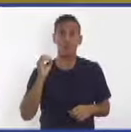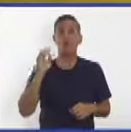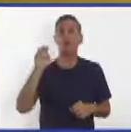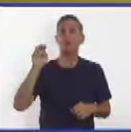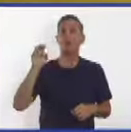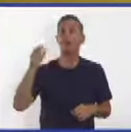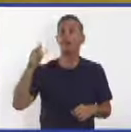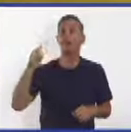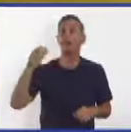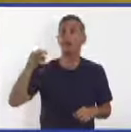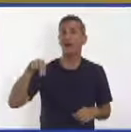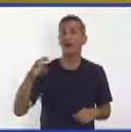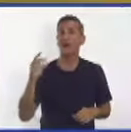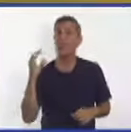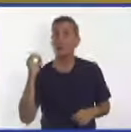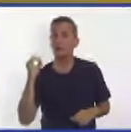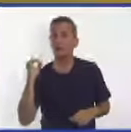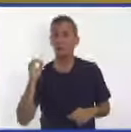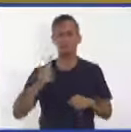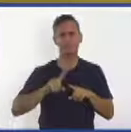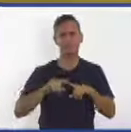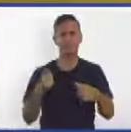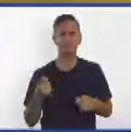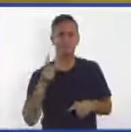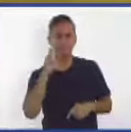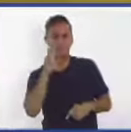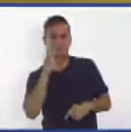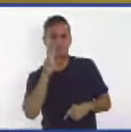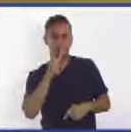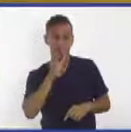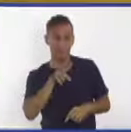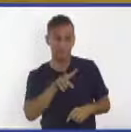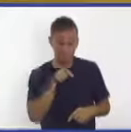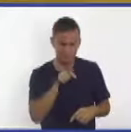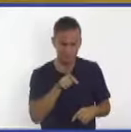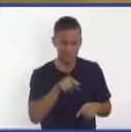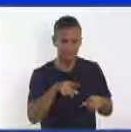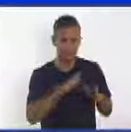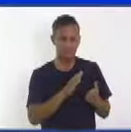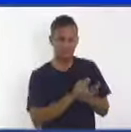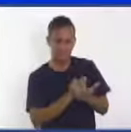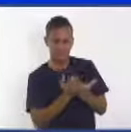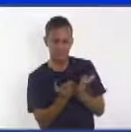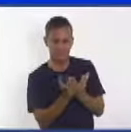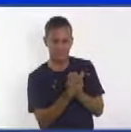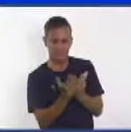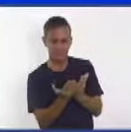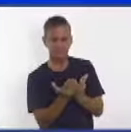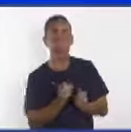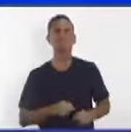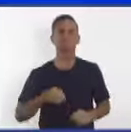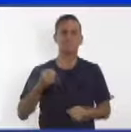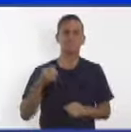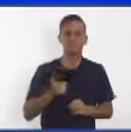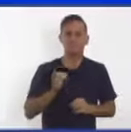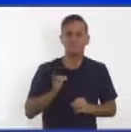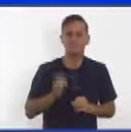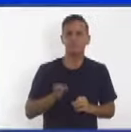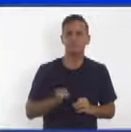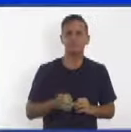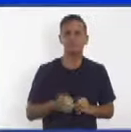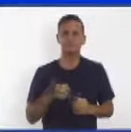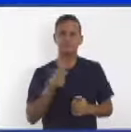mirando con los ojos esa página y ya aseguró se habrán percatado de que hay tres sus